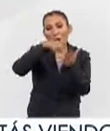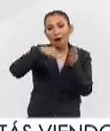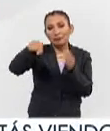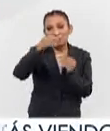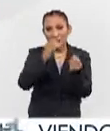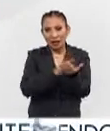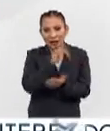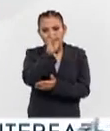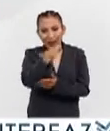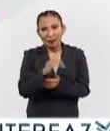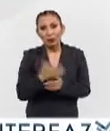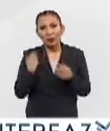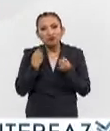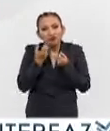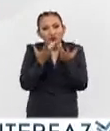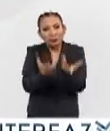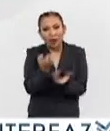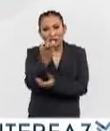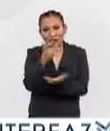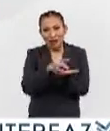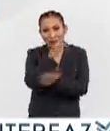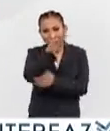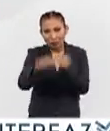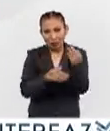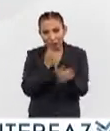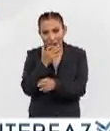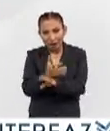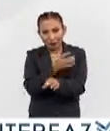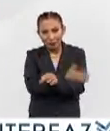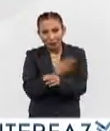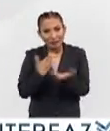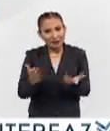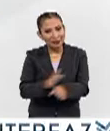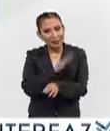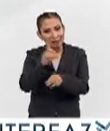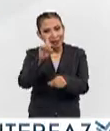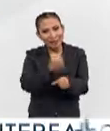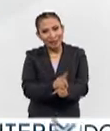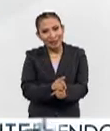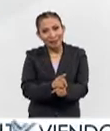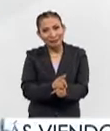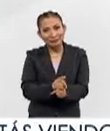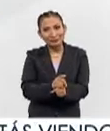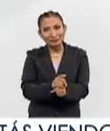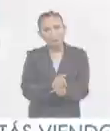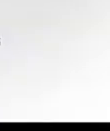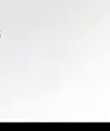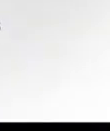Muchísimas gracias por compartirnos esto. Gracias también a ustedes por acompañarnos. Que pasen un excelente día.